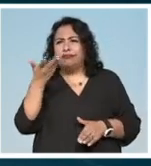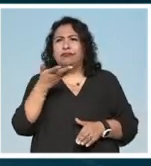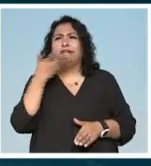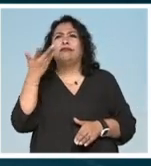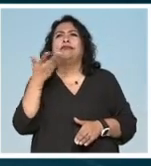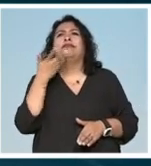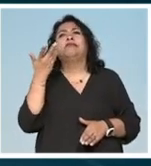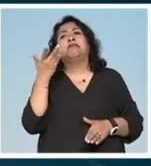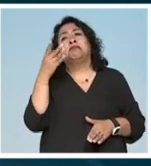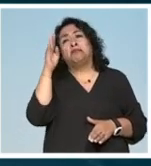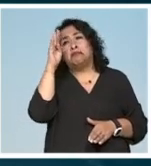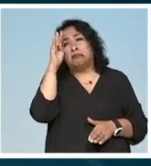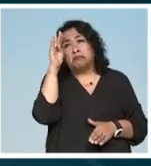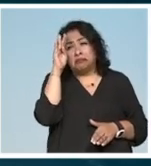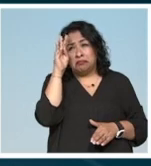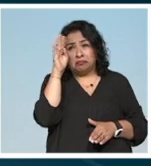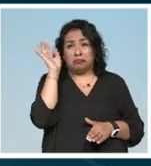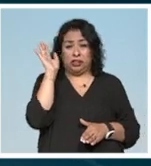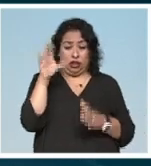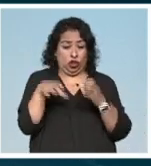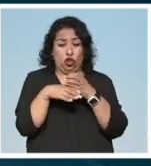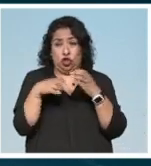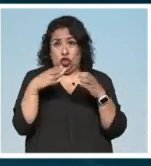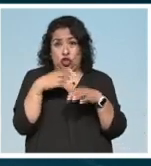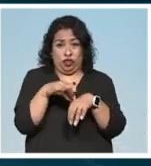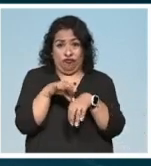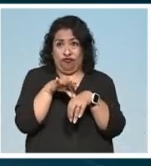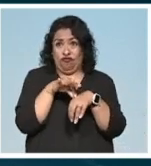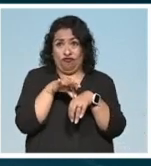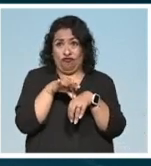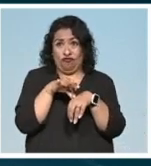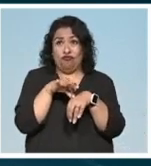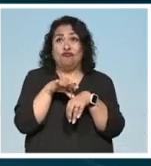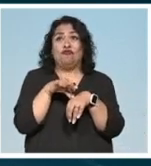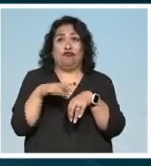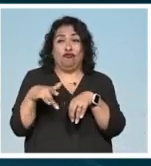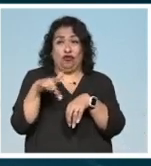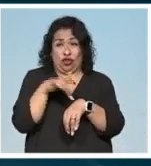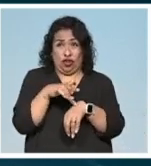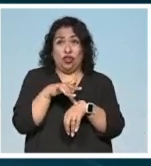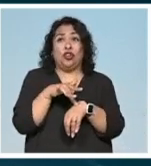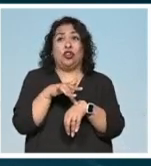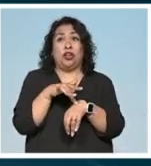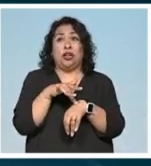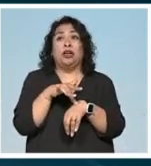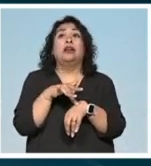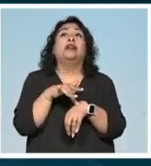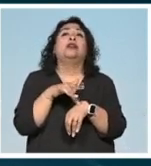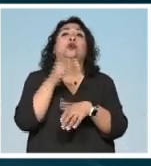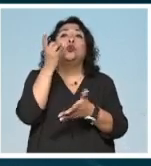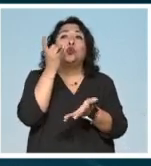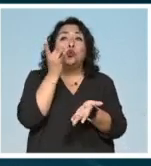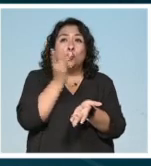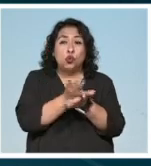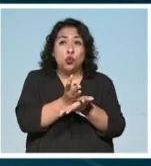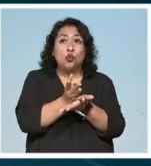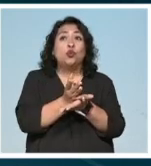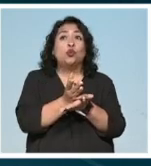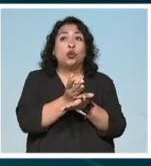que presupone que los objetos materiales táctiles, digamos, son los únicos